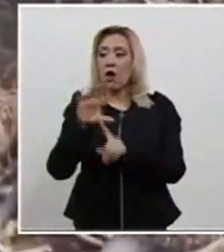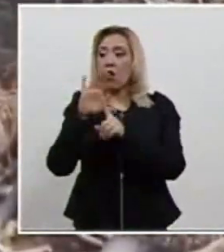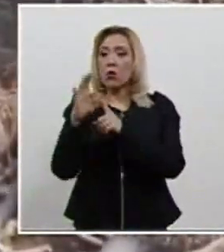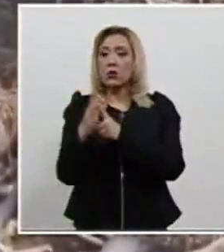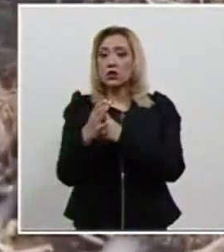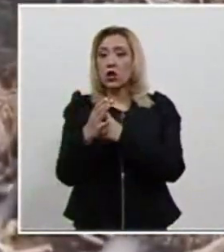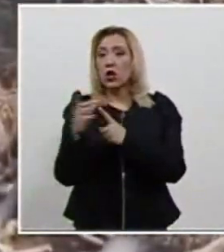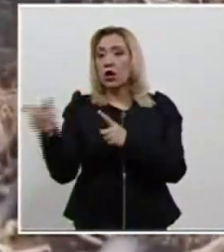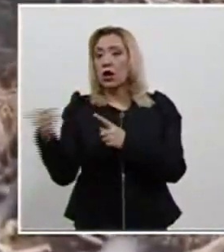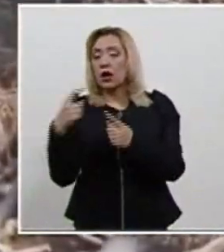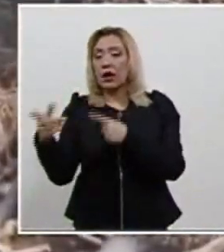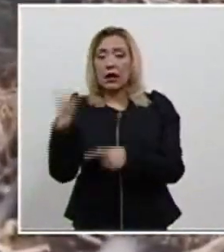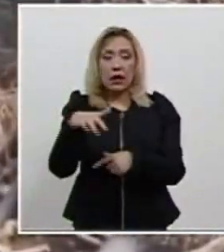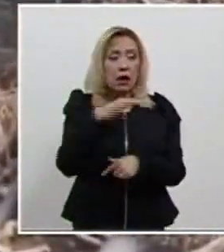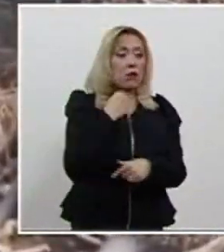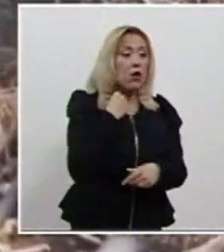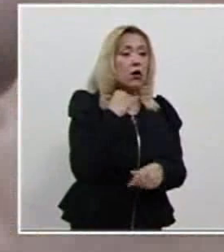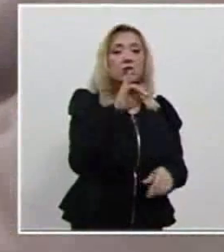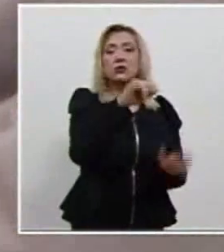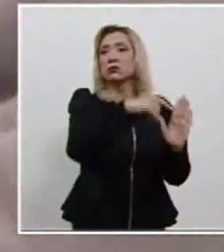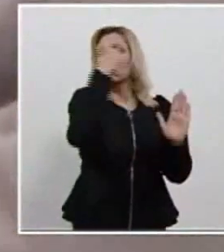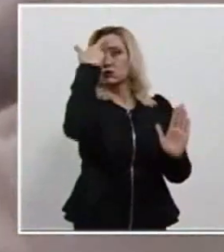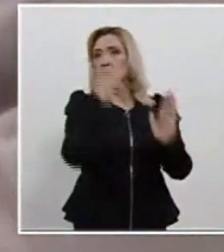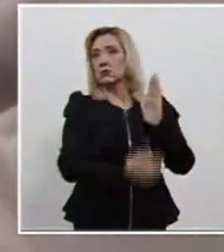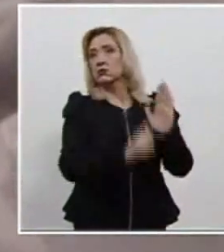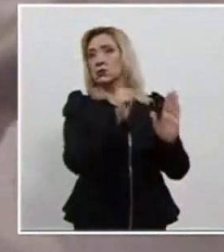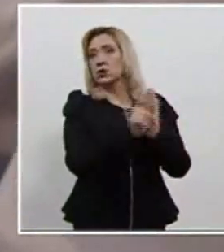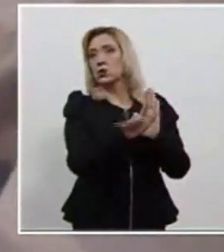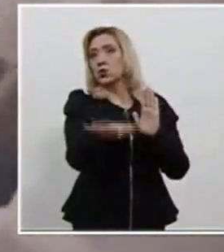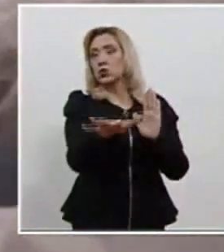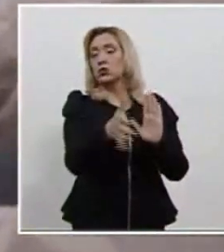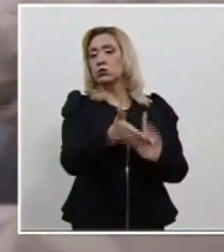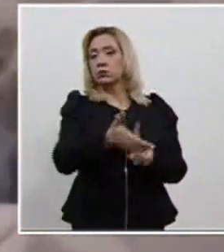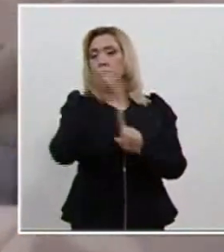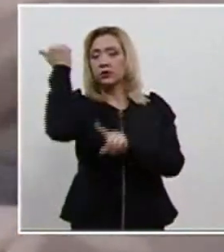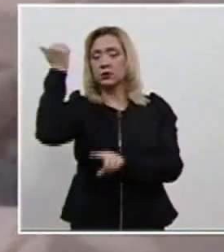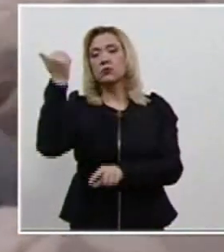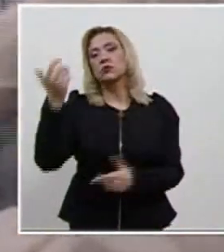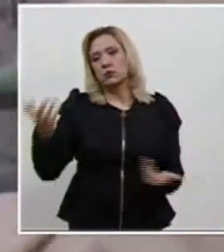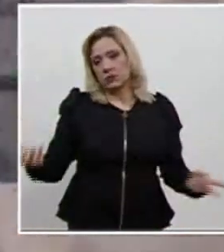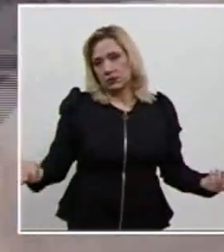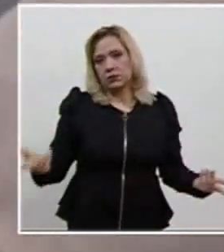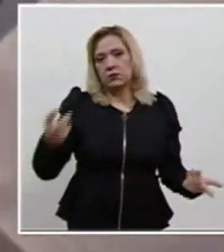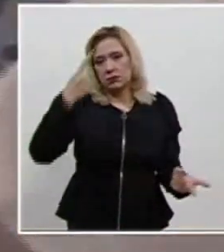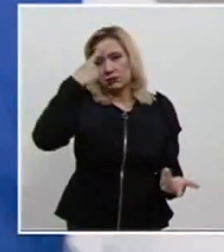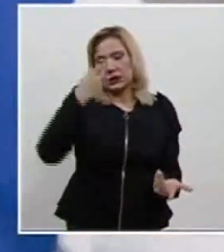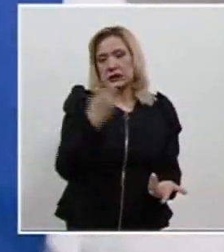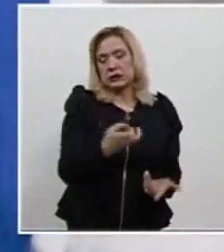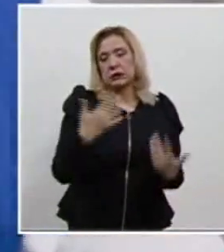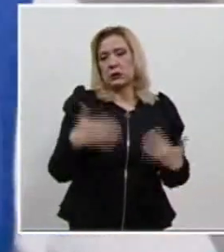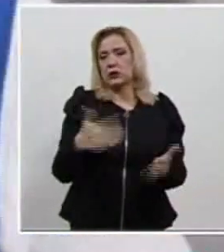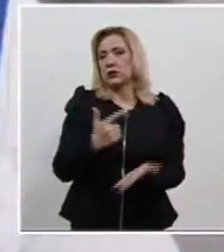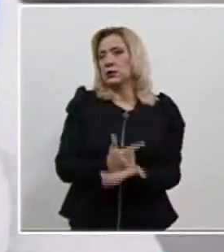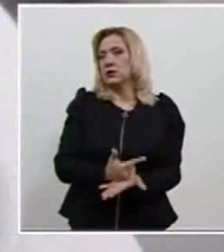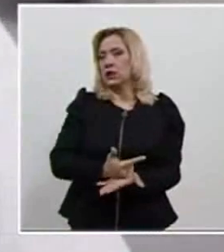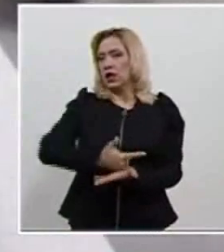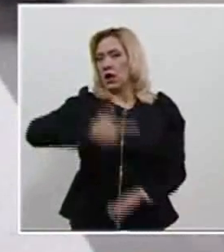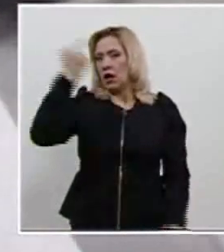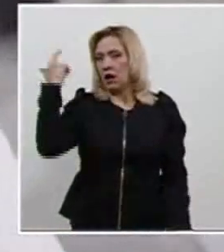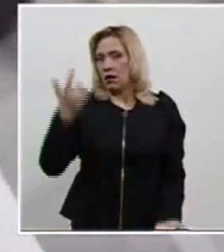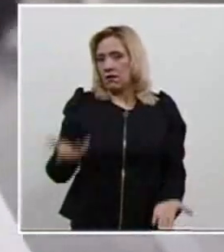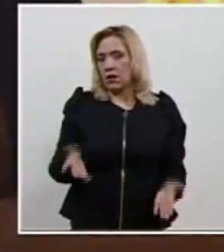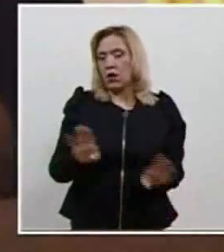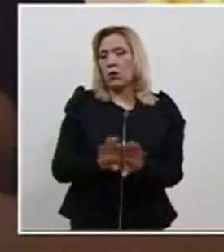y presentarlo ante la justicia, toda vez que se trata de un ilícito que por su naturaleza se desarrolla en